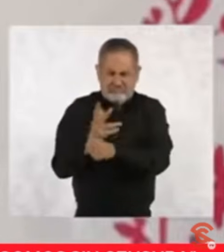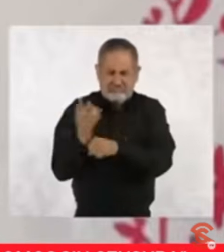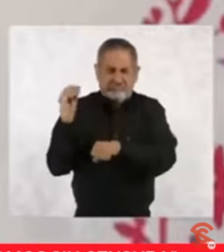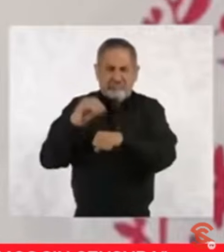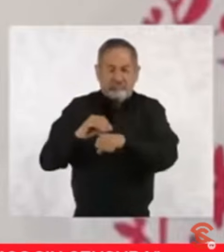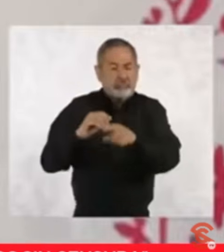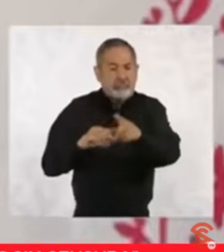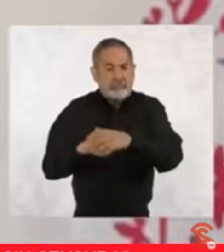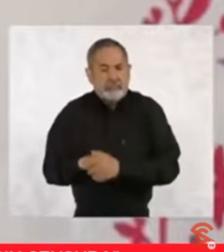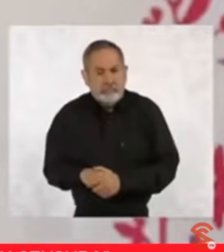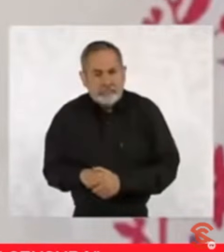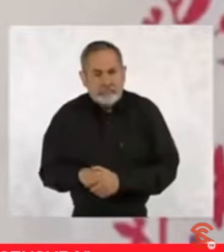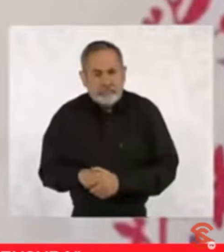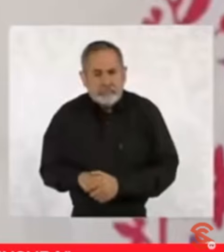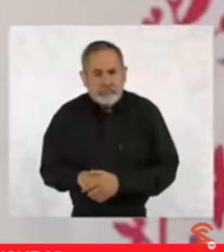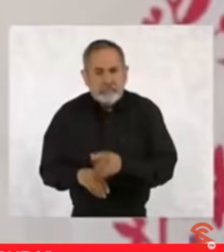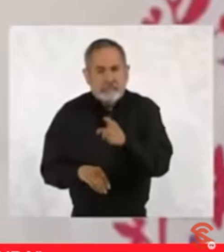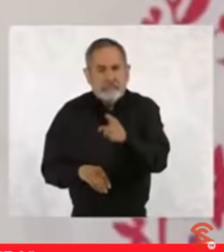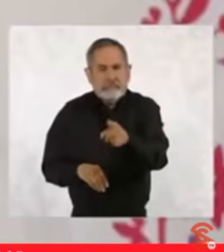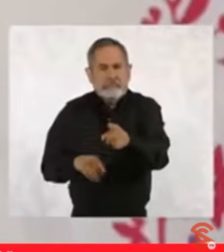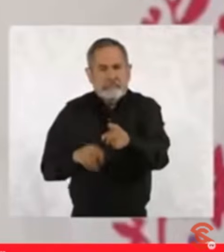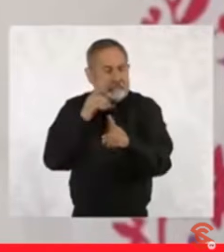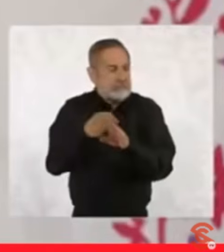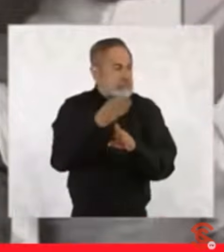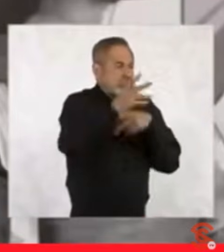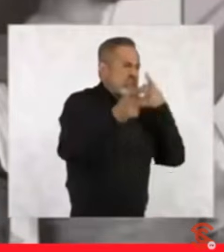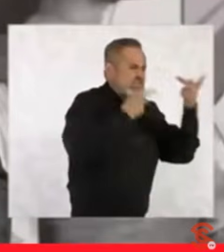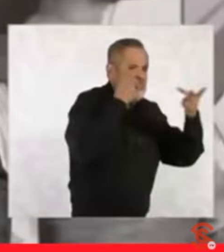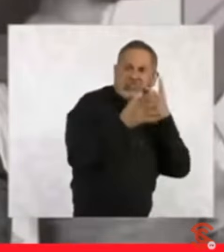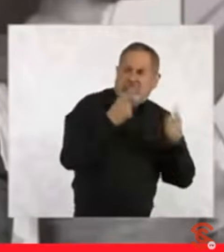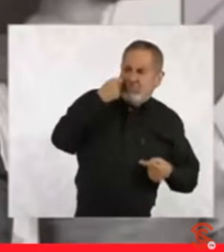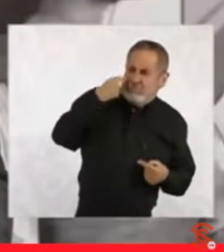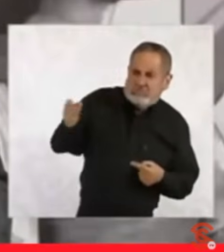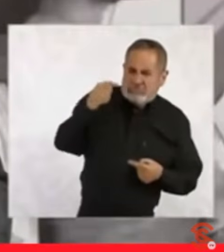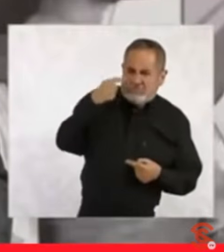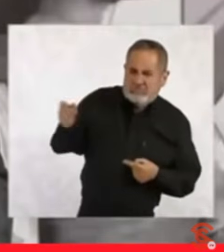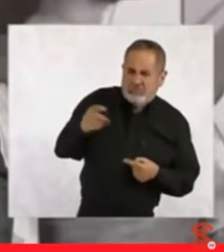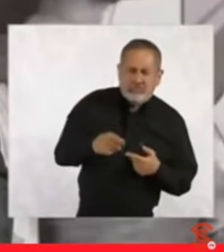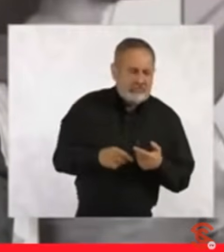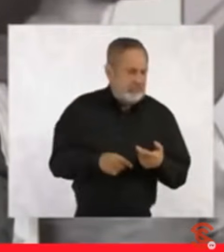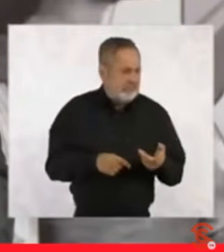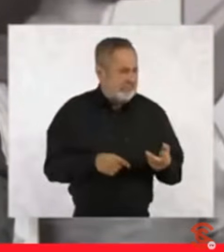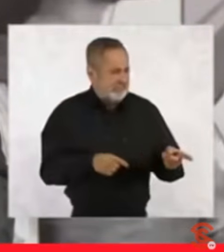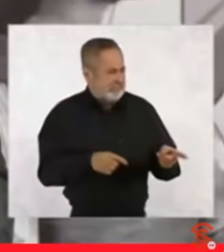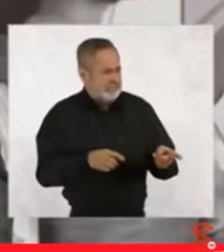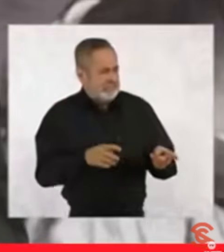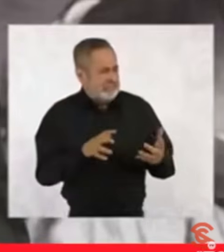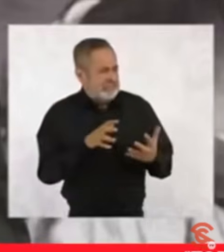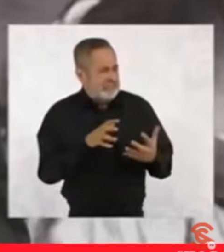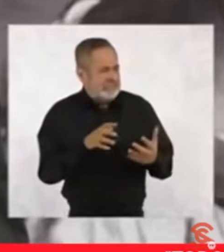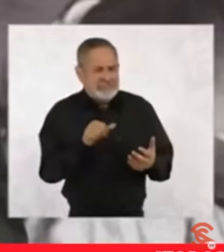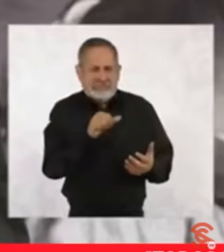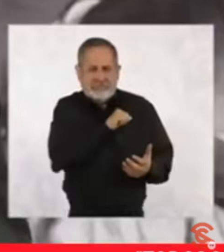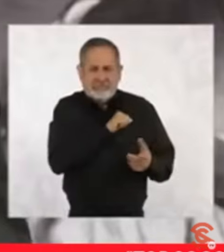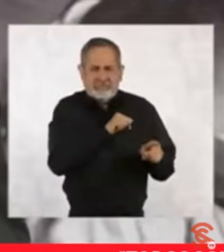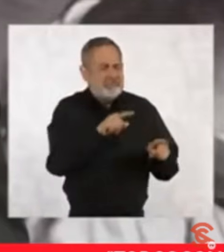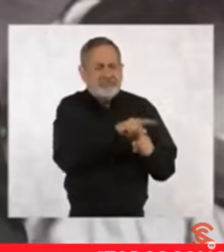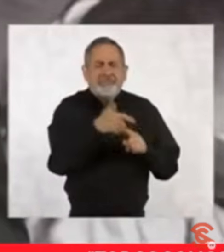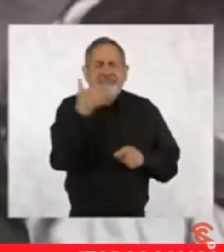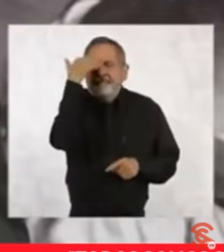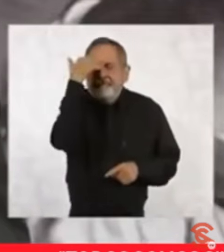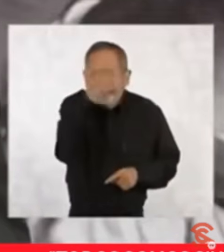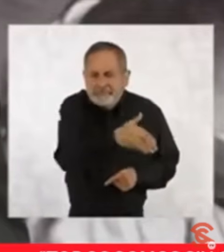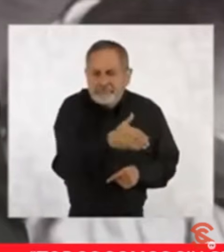Sí veo mucha mezquindad en ese tipo de notas, porque las personas que lo promueven saben perfectamente bien la